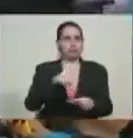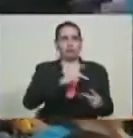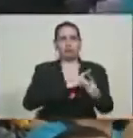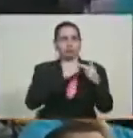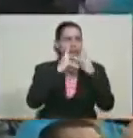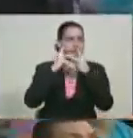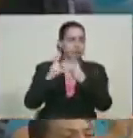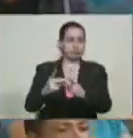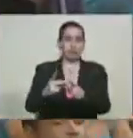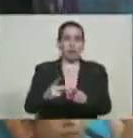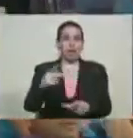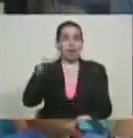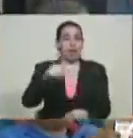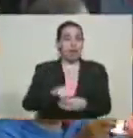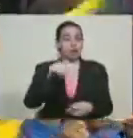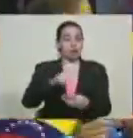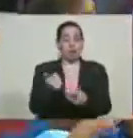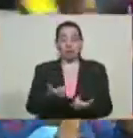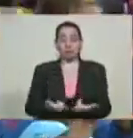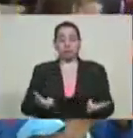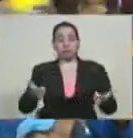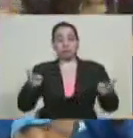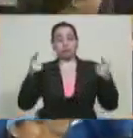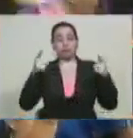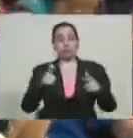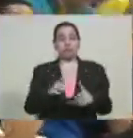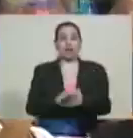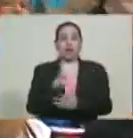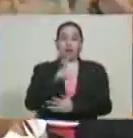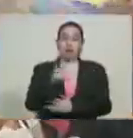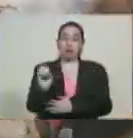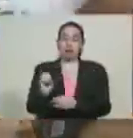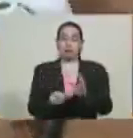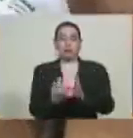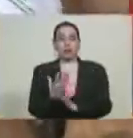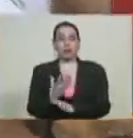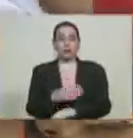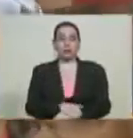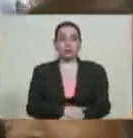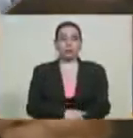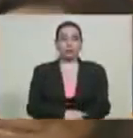ir a votar libremente el 20 de mayo.